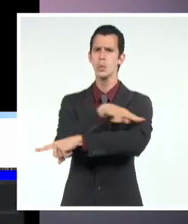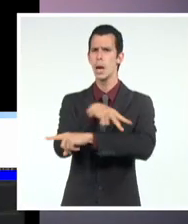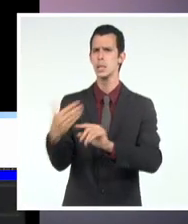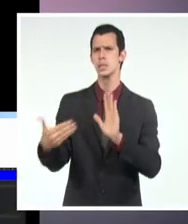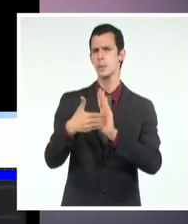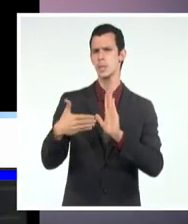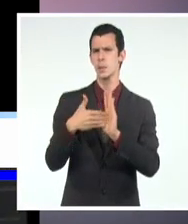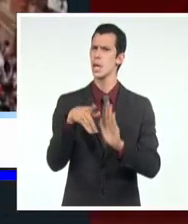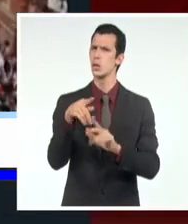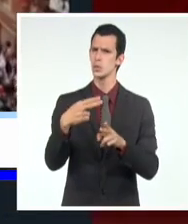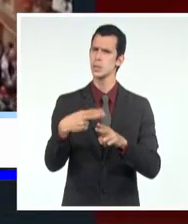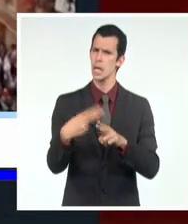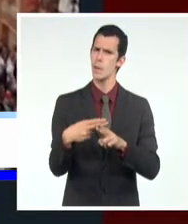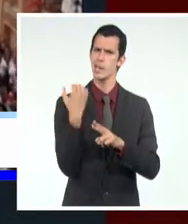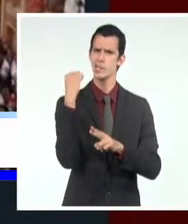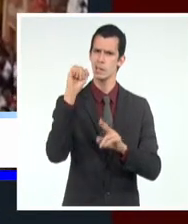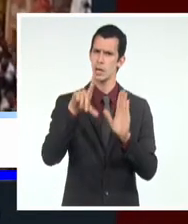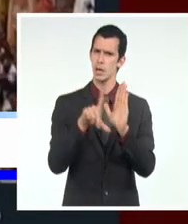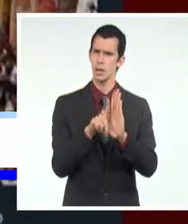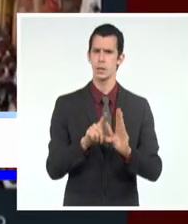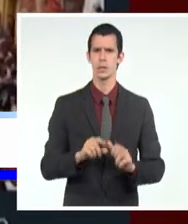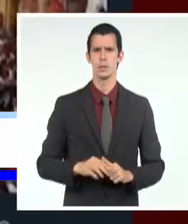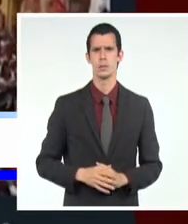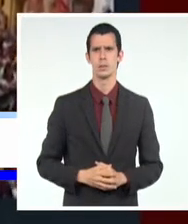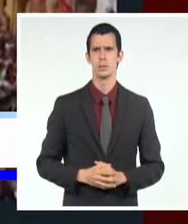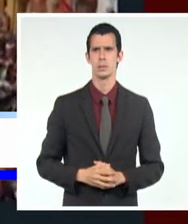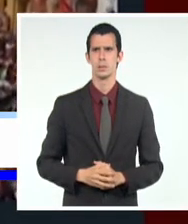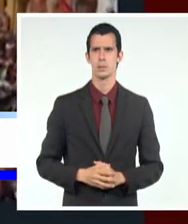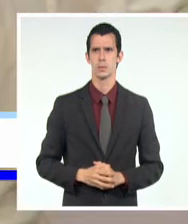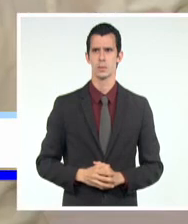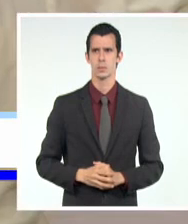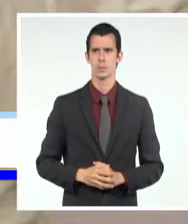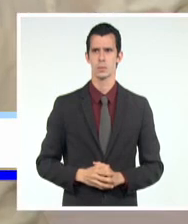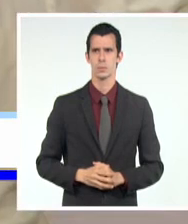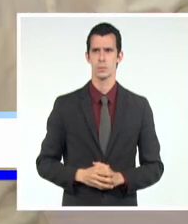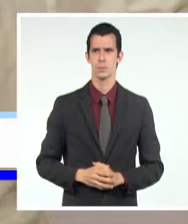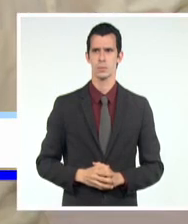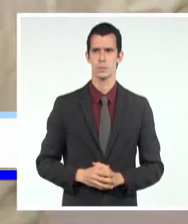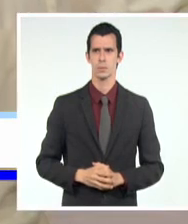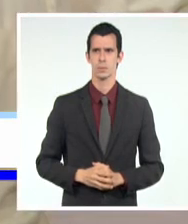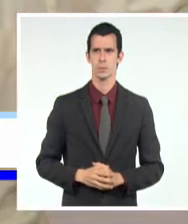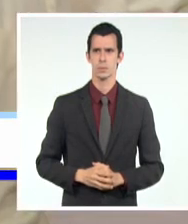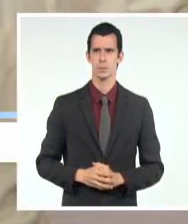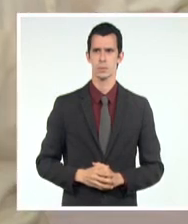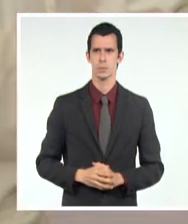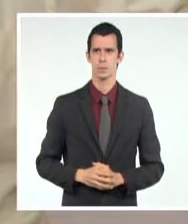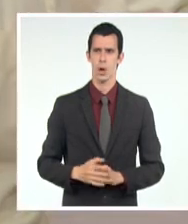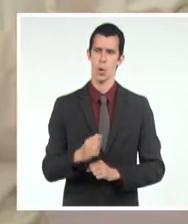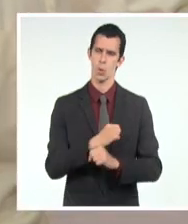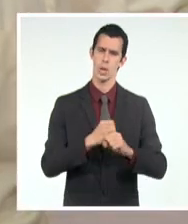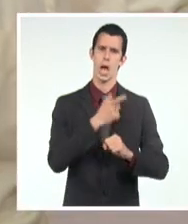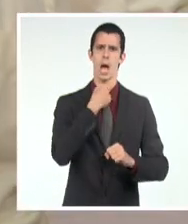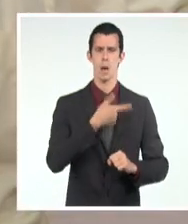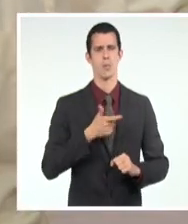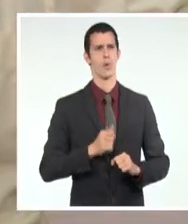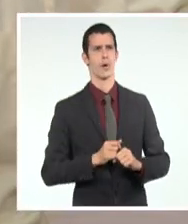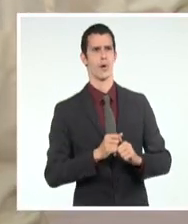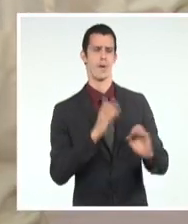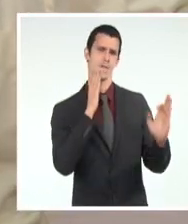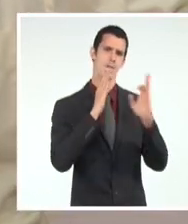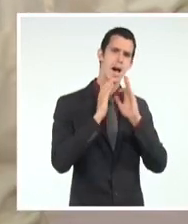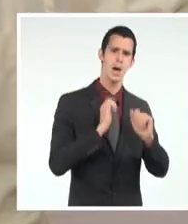al desorden público contra nuestro país desde el escenario virtual, utilizando plataformas de